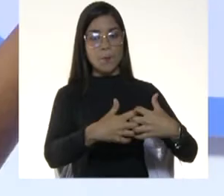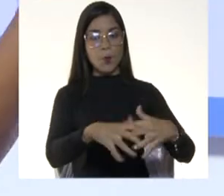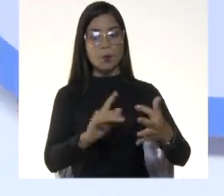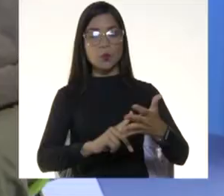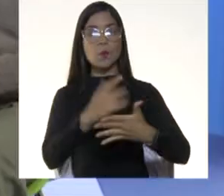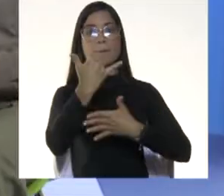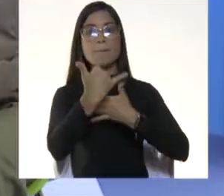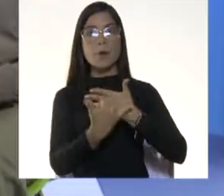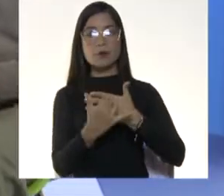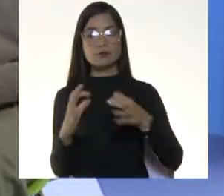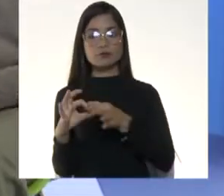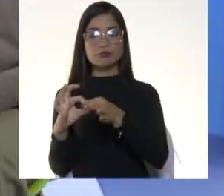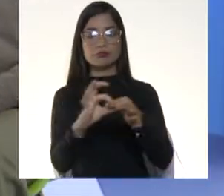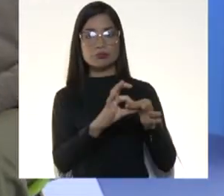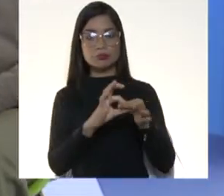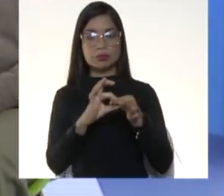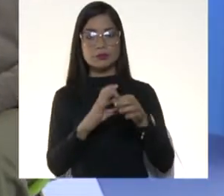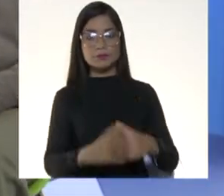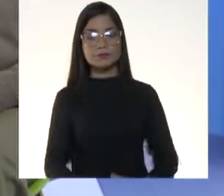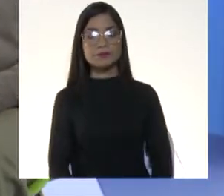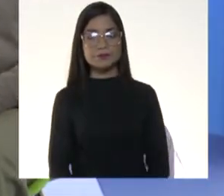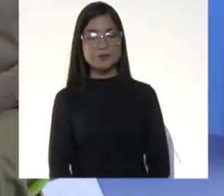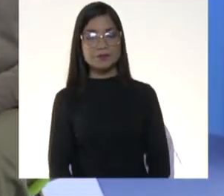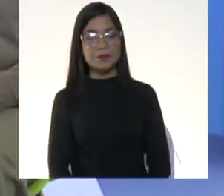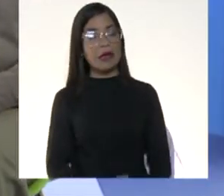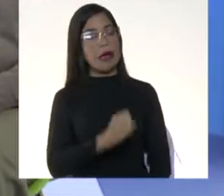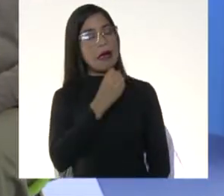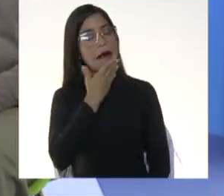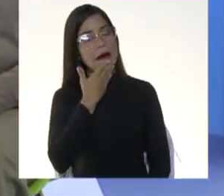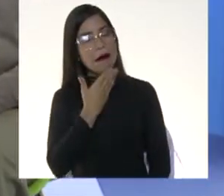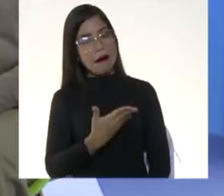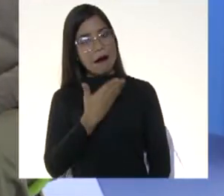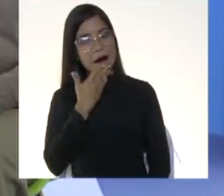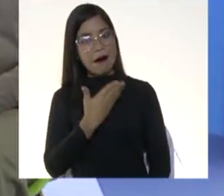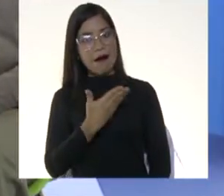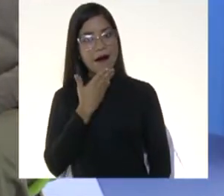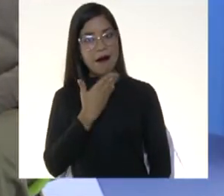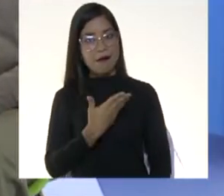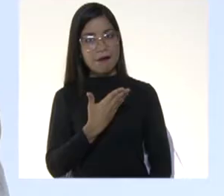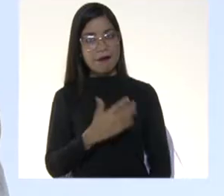profe, por favor. Oye, gracias. Gracias, Reinaldo,